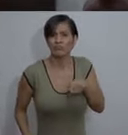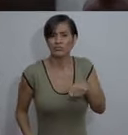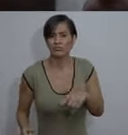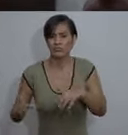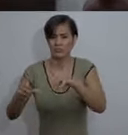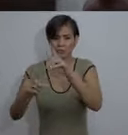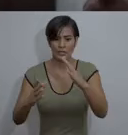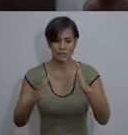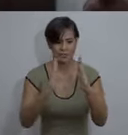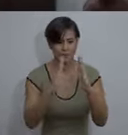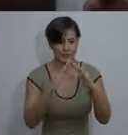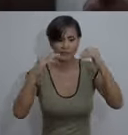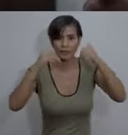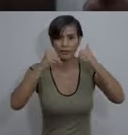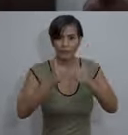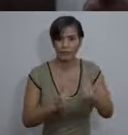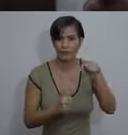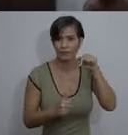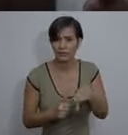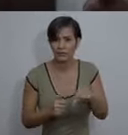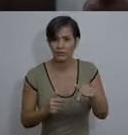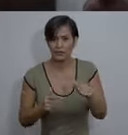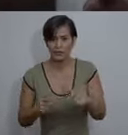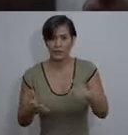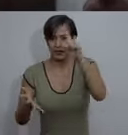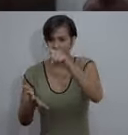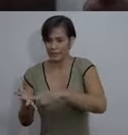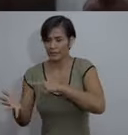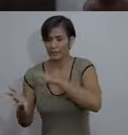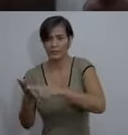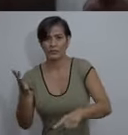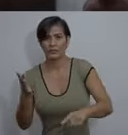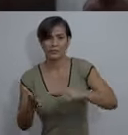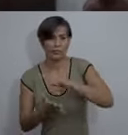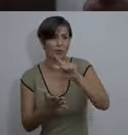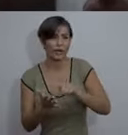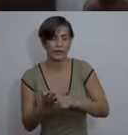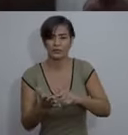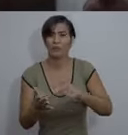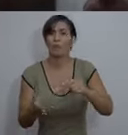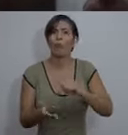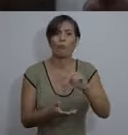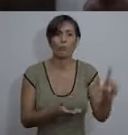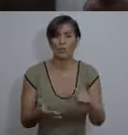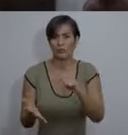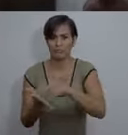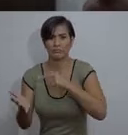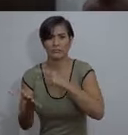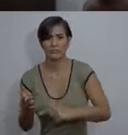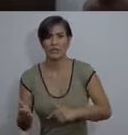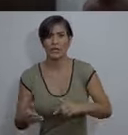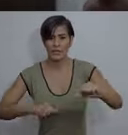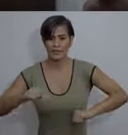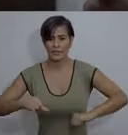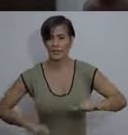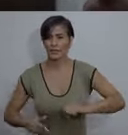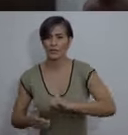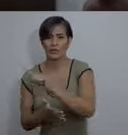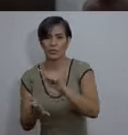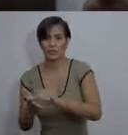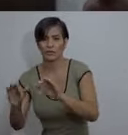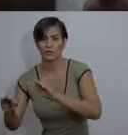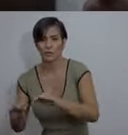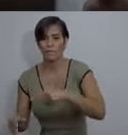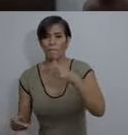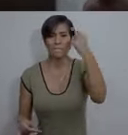que se mantiene el resguardo domiciliario sigue la suspensión de actividades en espacios públicos y las actividades laborales se sostienen tan